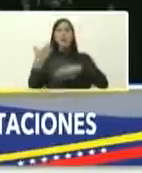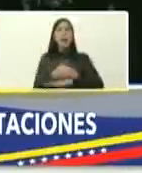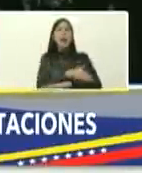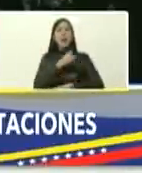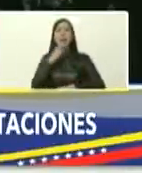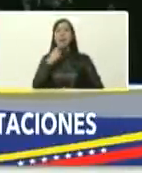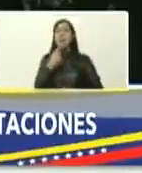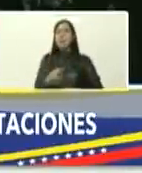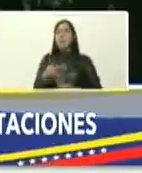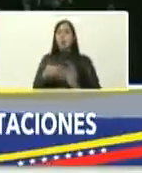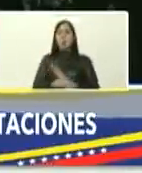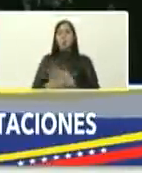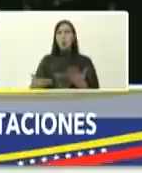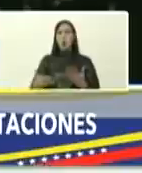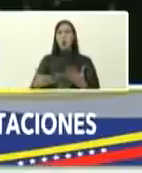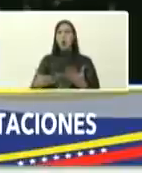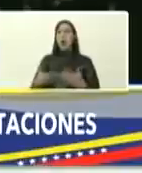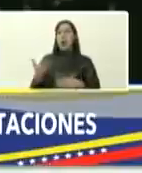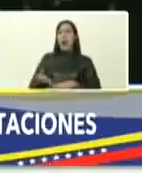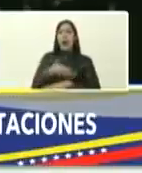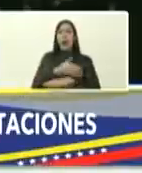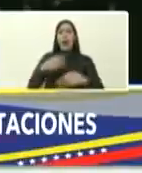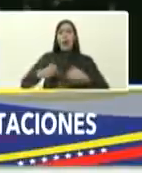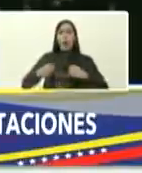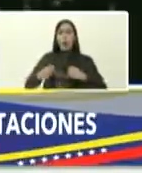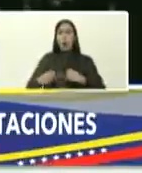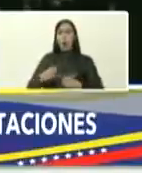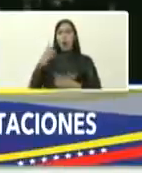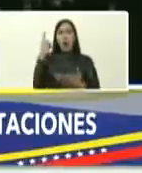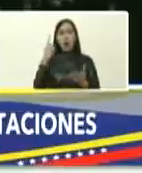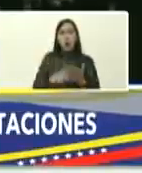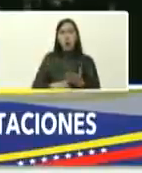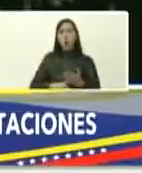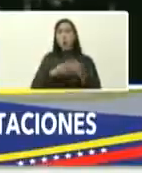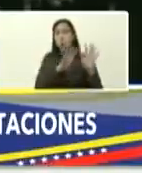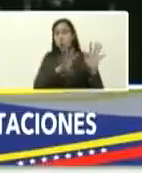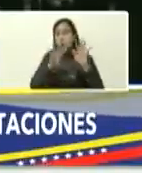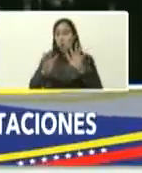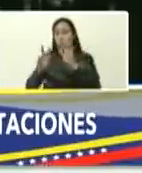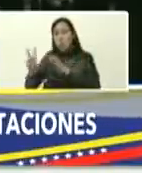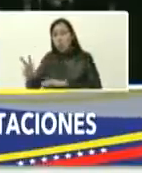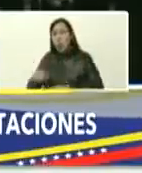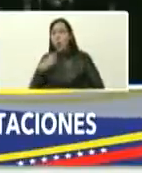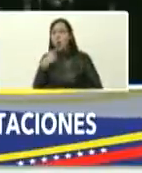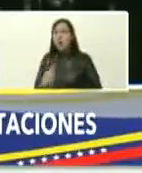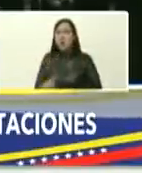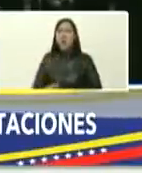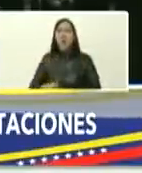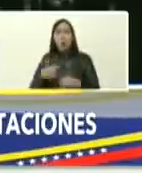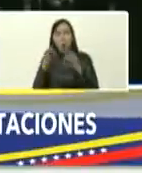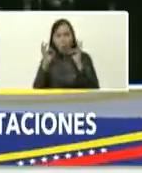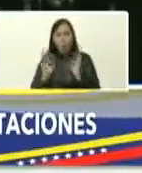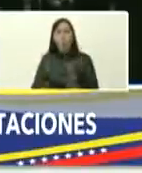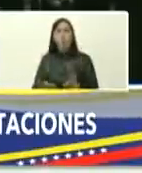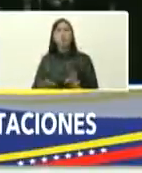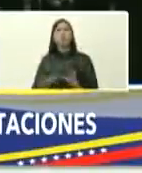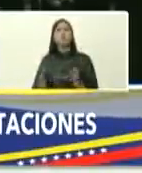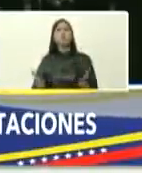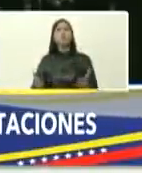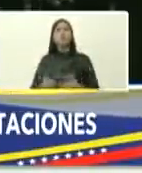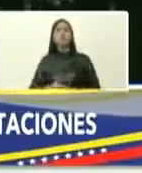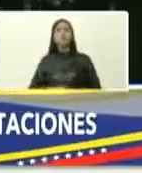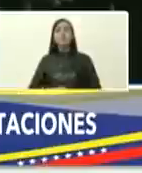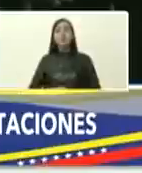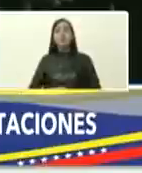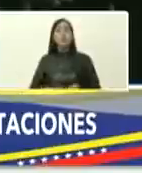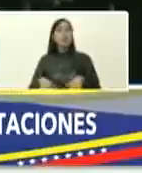decía, desde la cárcel de Yare, del año 92-93, nos hablaba de la utopía concreta. No